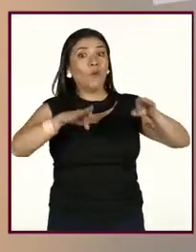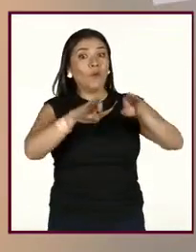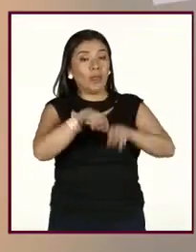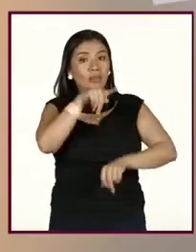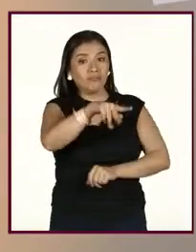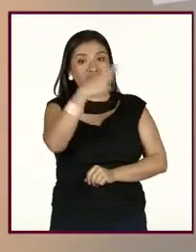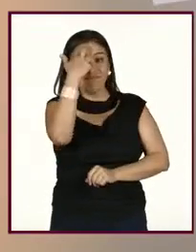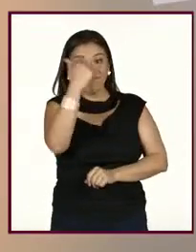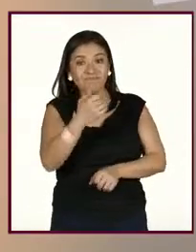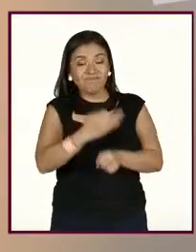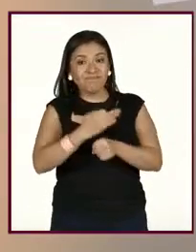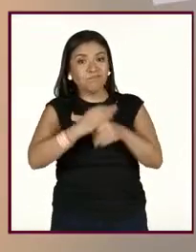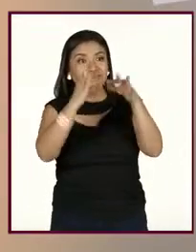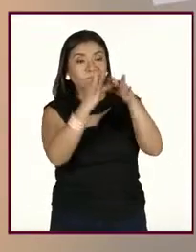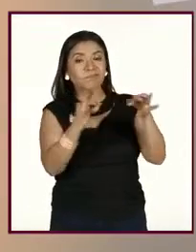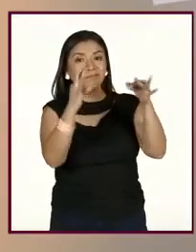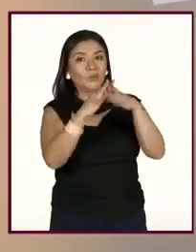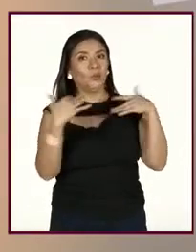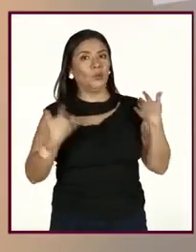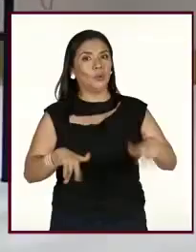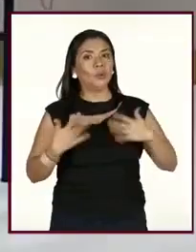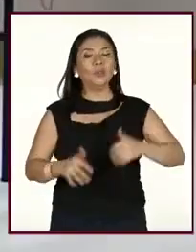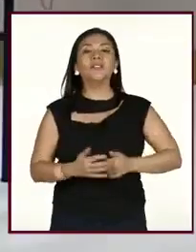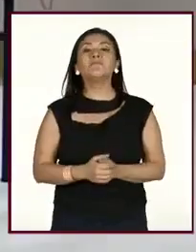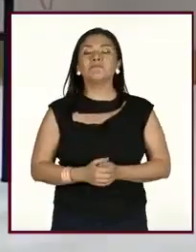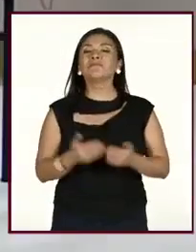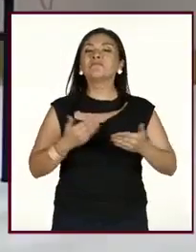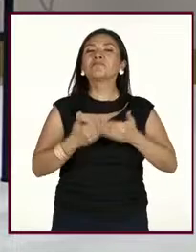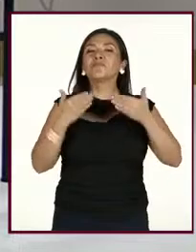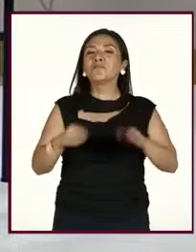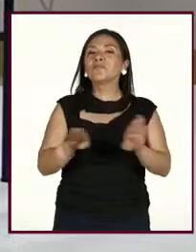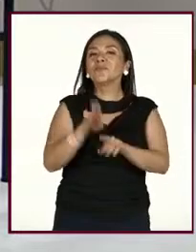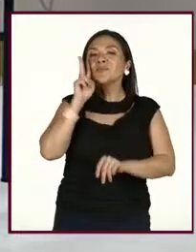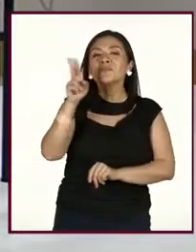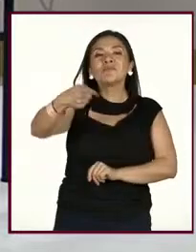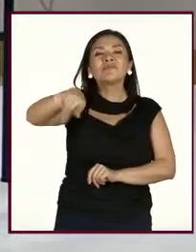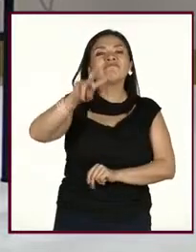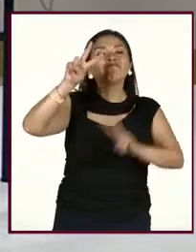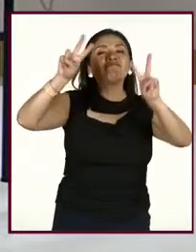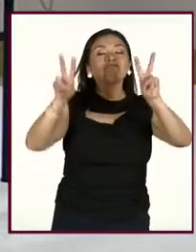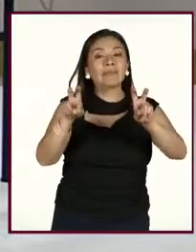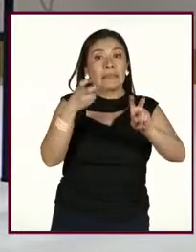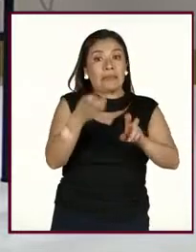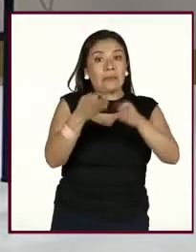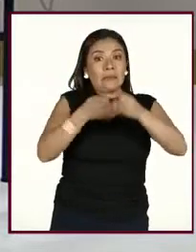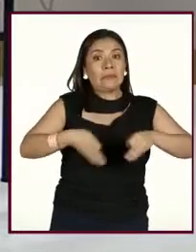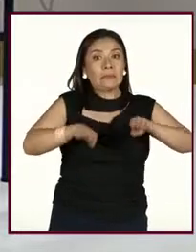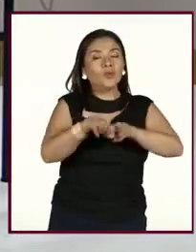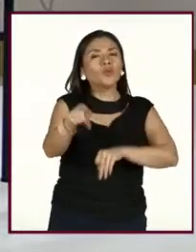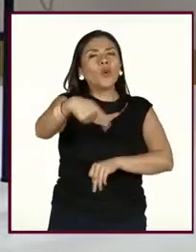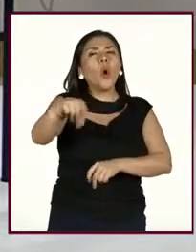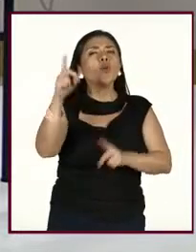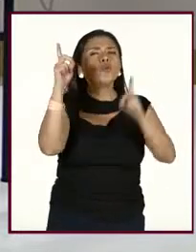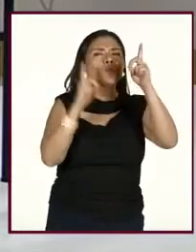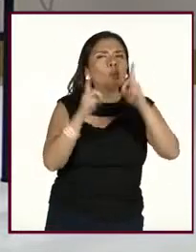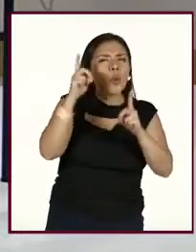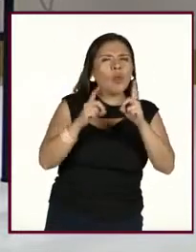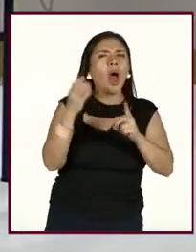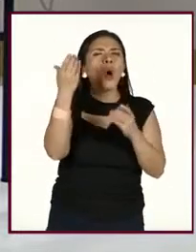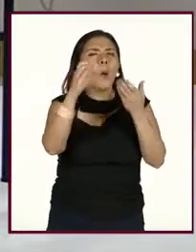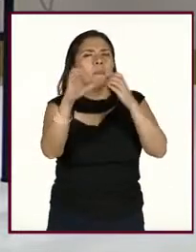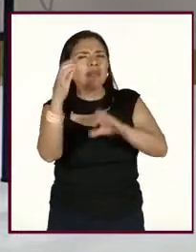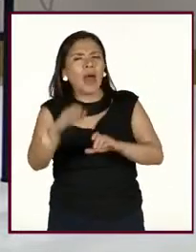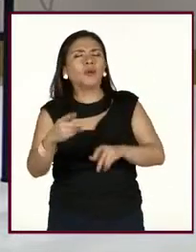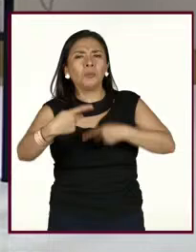maestra, lo que nos estás compartiendo. ¿Qué les parece a ustedes el tema? Es importante que nos hagan llegar sus dudas, sus comentarios,